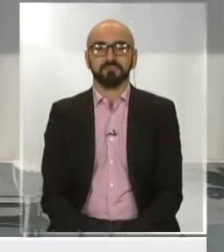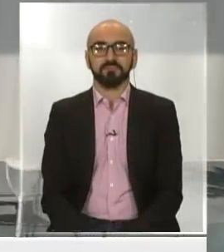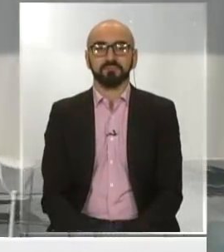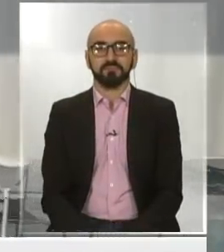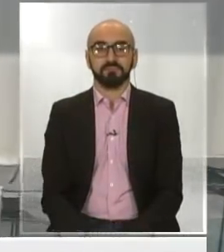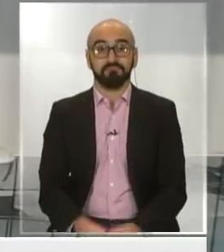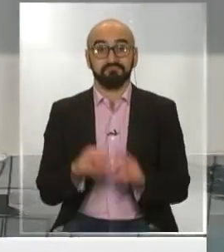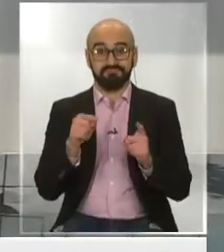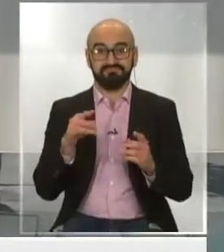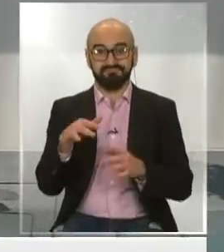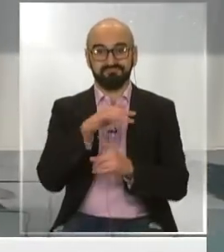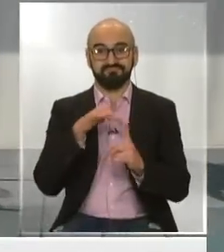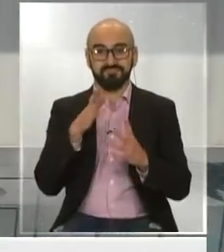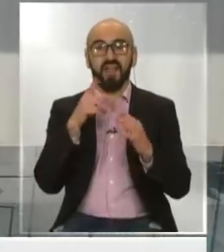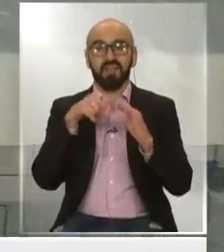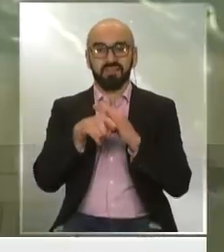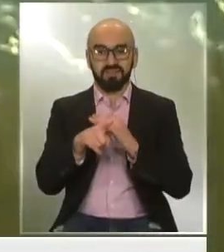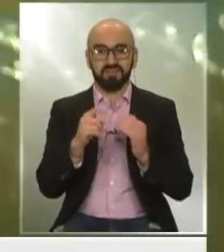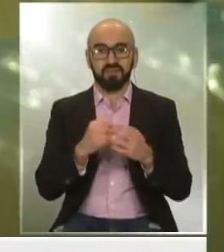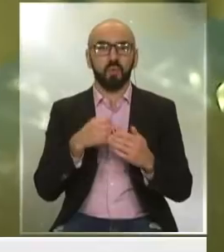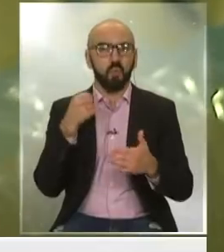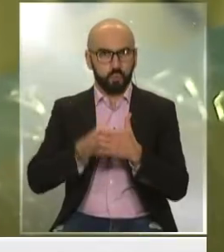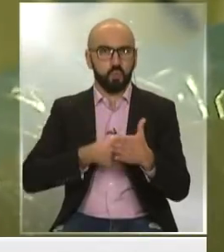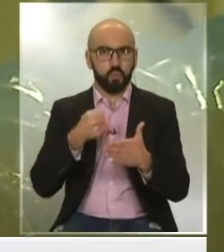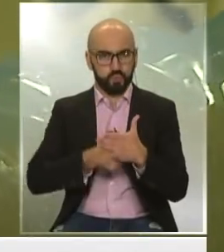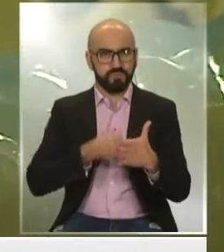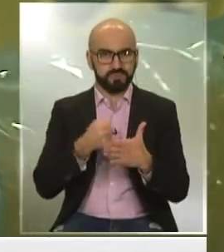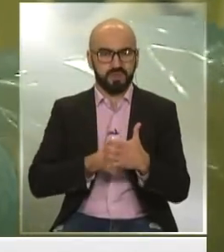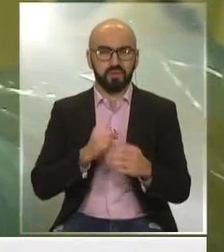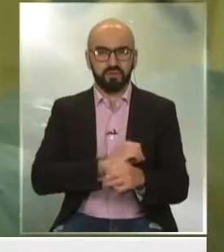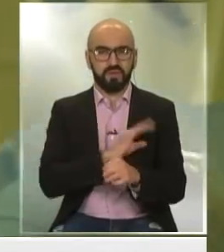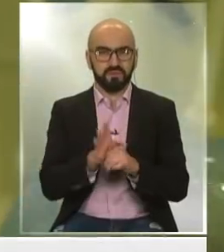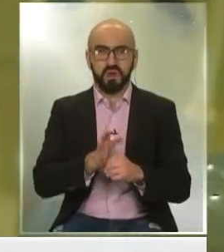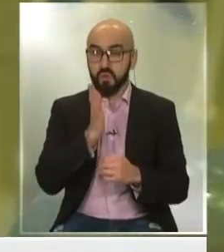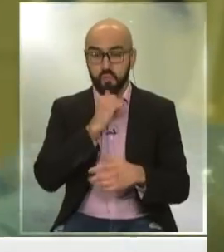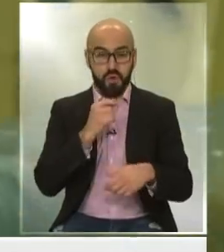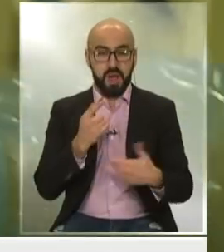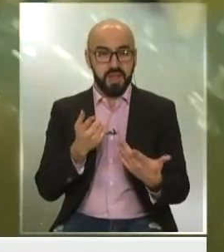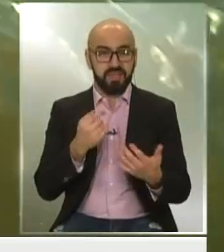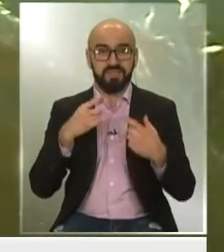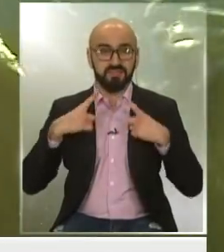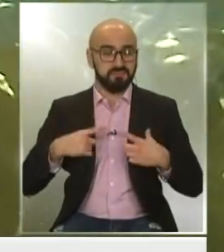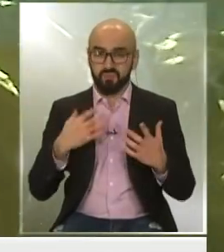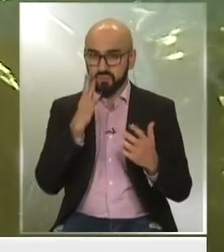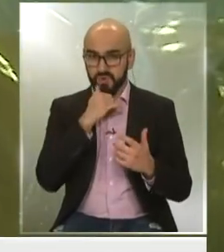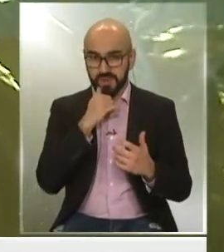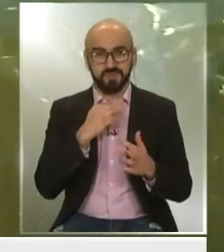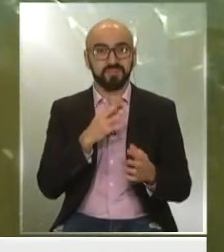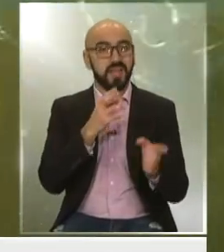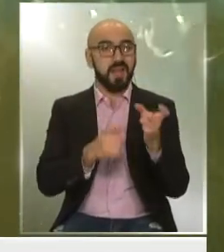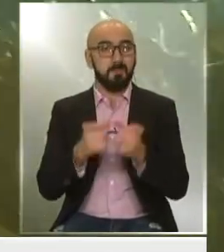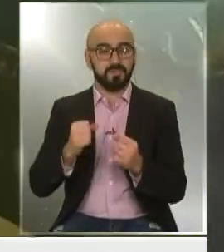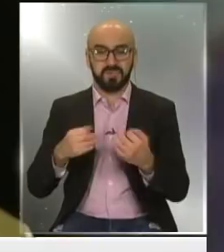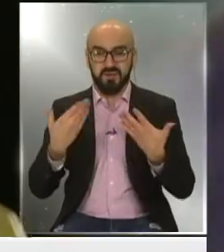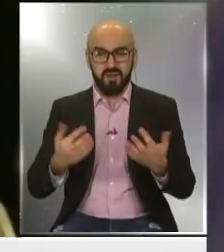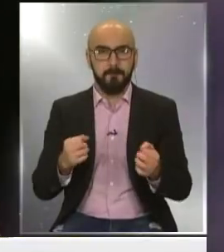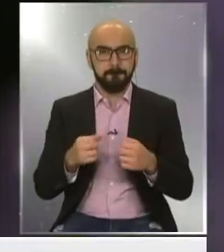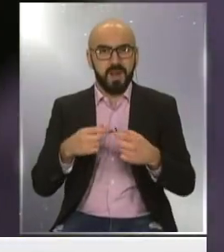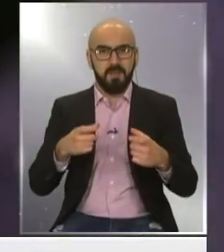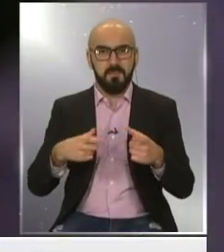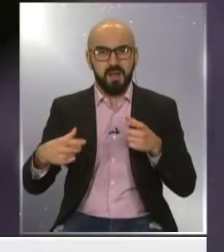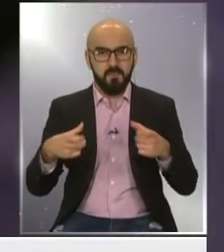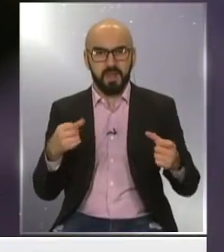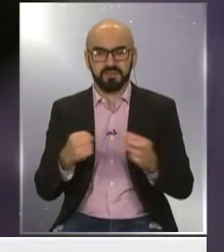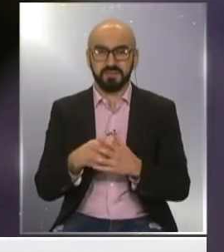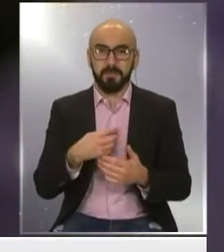Así se vive la interna en la lucha contra el coronavirus. No hay tiempo de descanso, los pacientes cada vez aumentan y el miedo